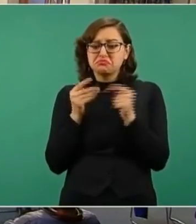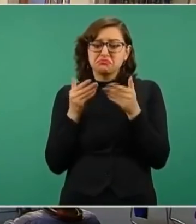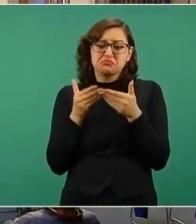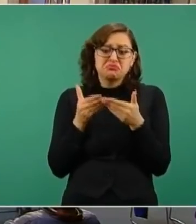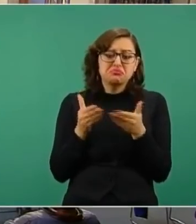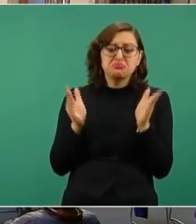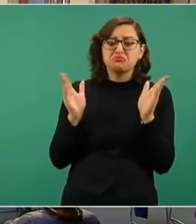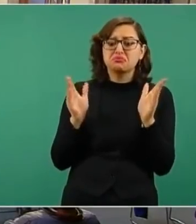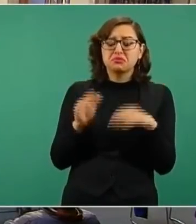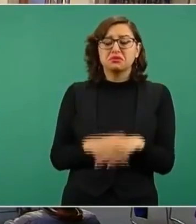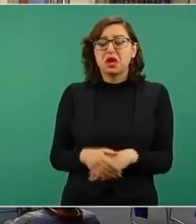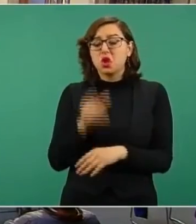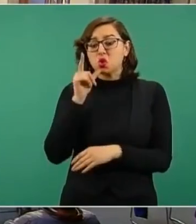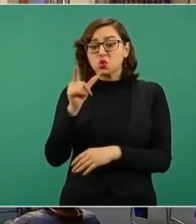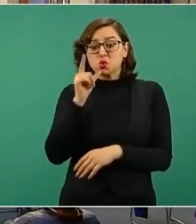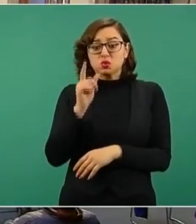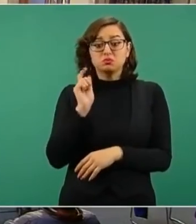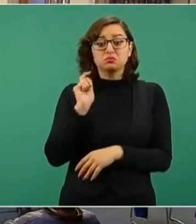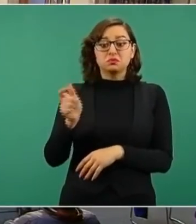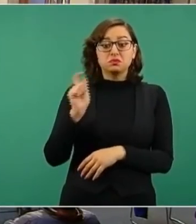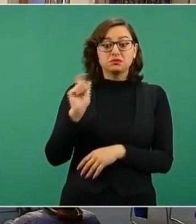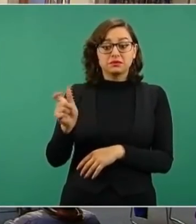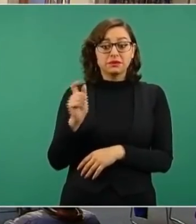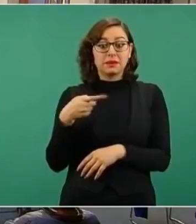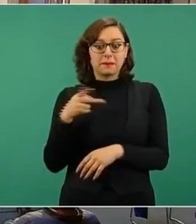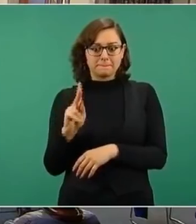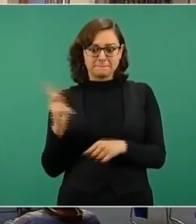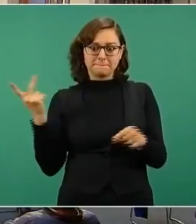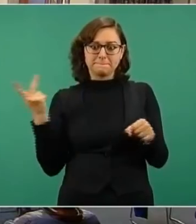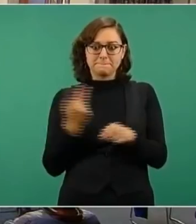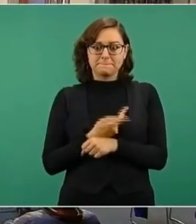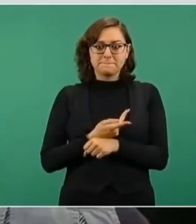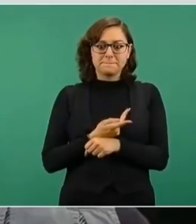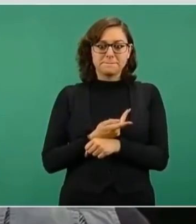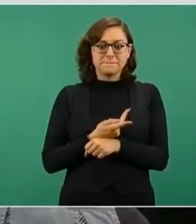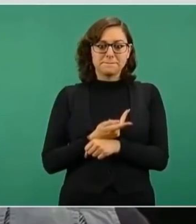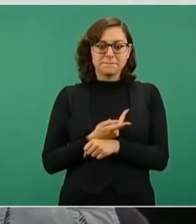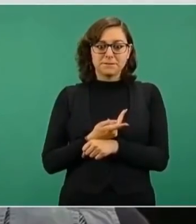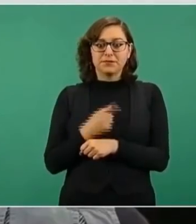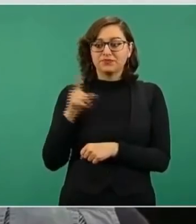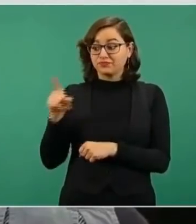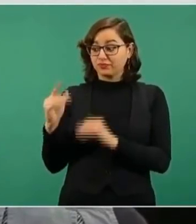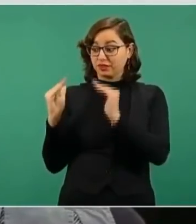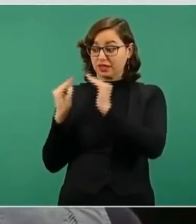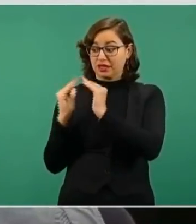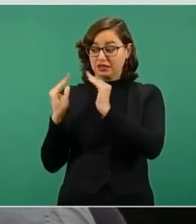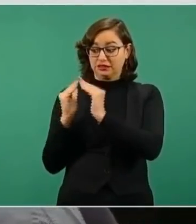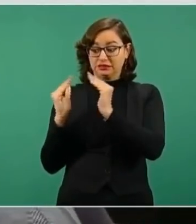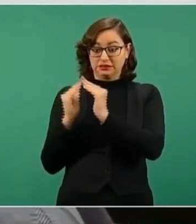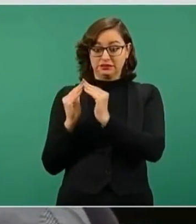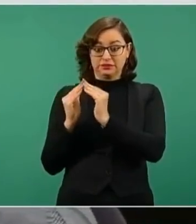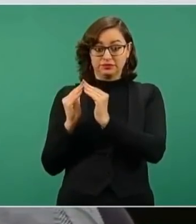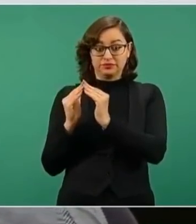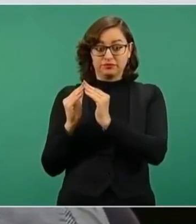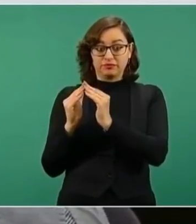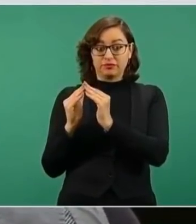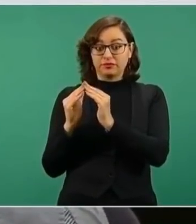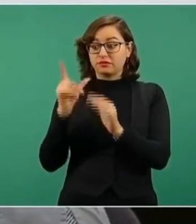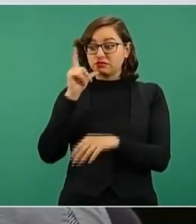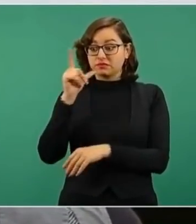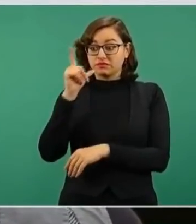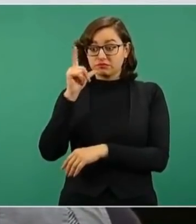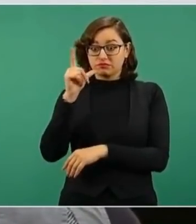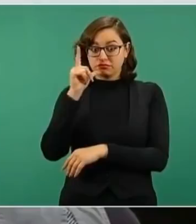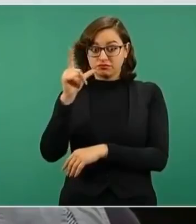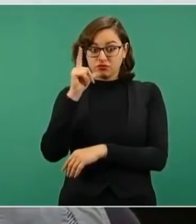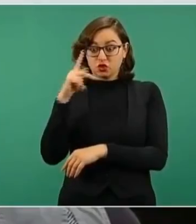pagas la luz, pero al abrirla en tu casa, de repente te vas a salir esos hogares, como la estructura tarifaria que hicieron, ¿no?, hace